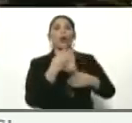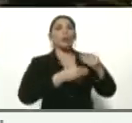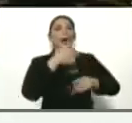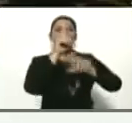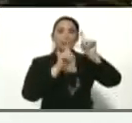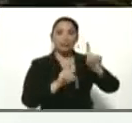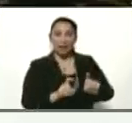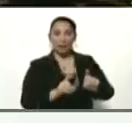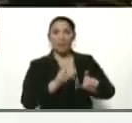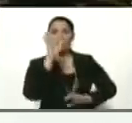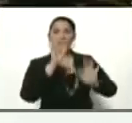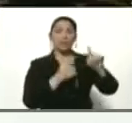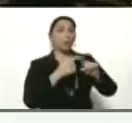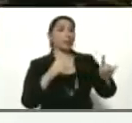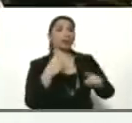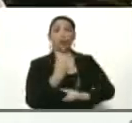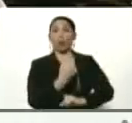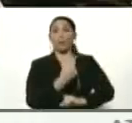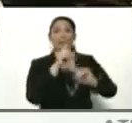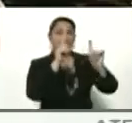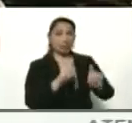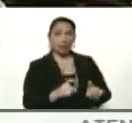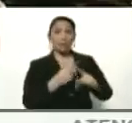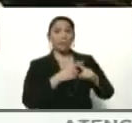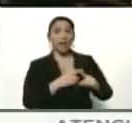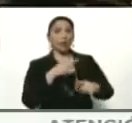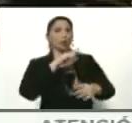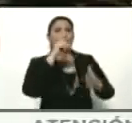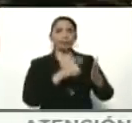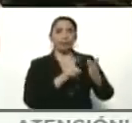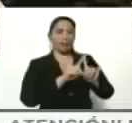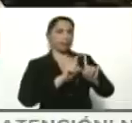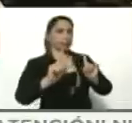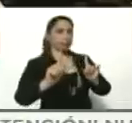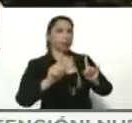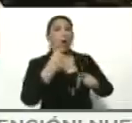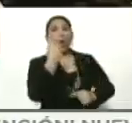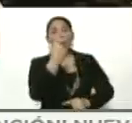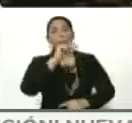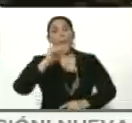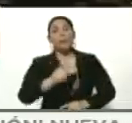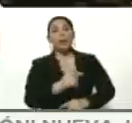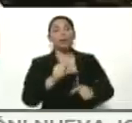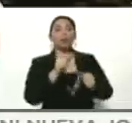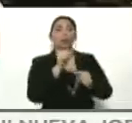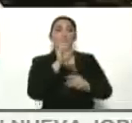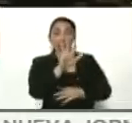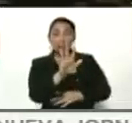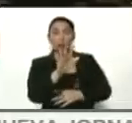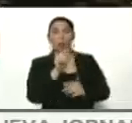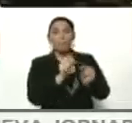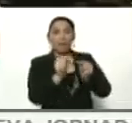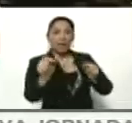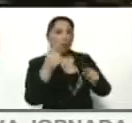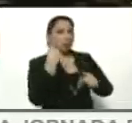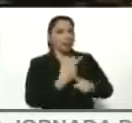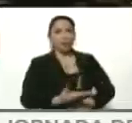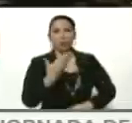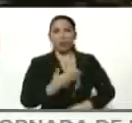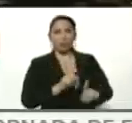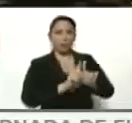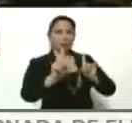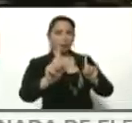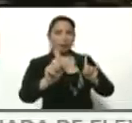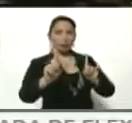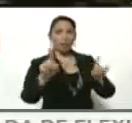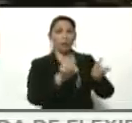físico, pero solamente en esa circunstancia. El resto del distanciamiento de al menos metro y medio es importante mantenerlo. Igualmente,